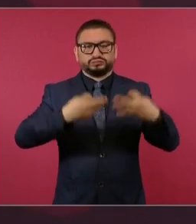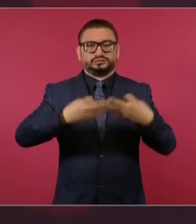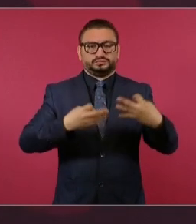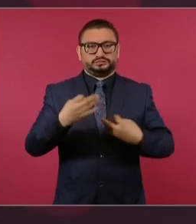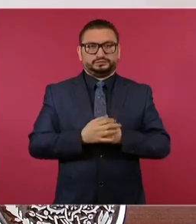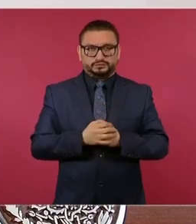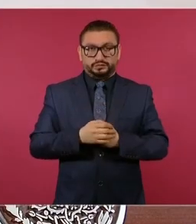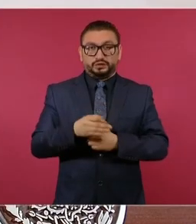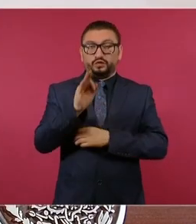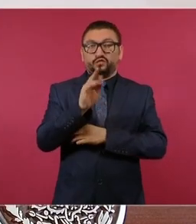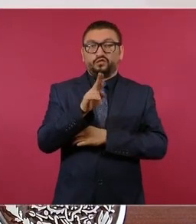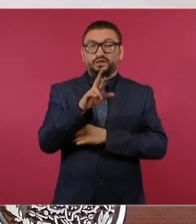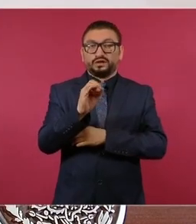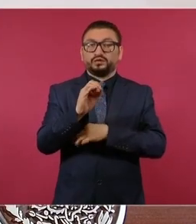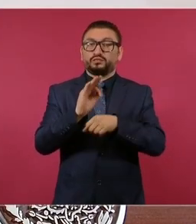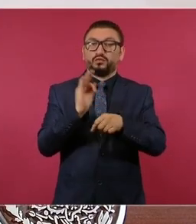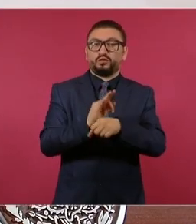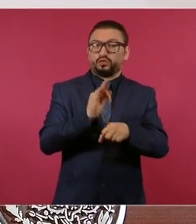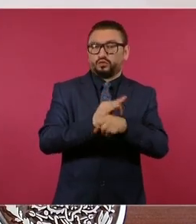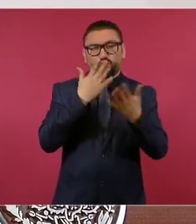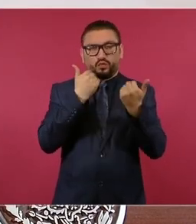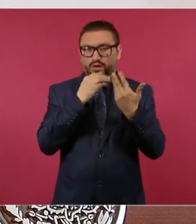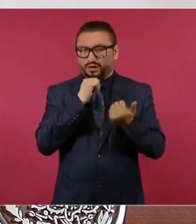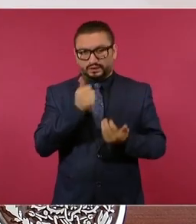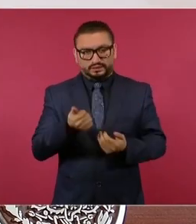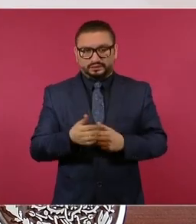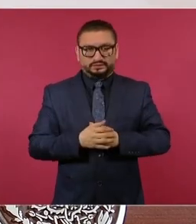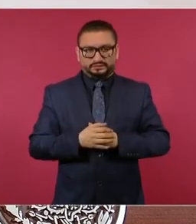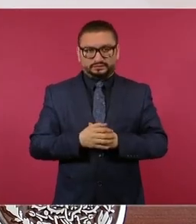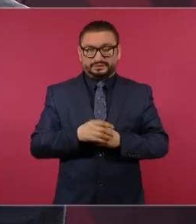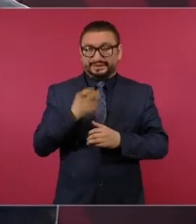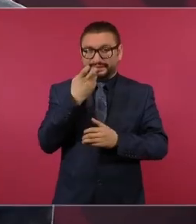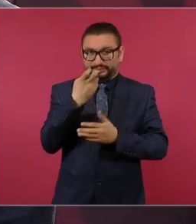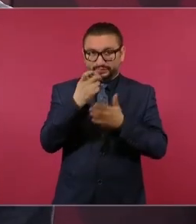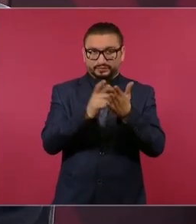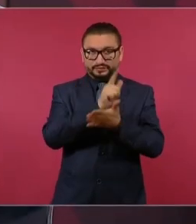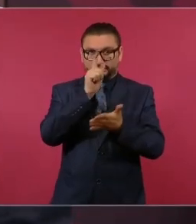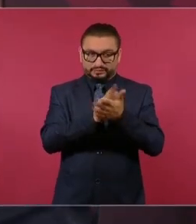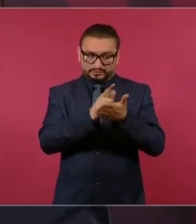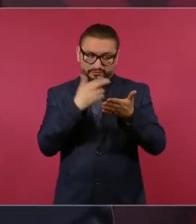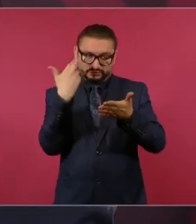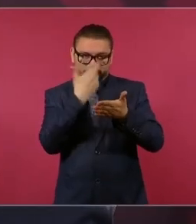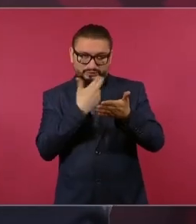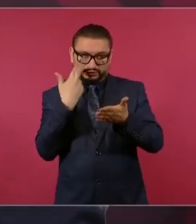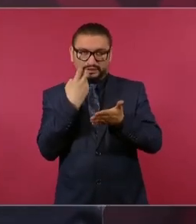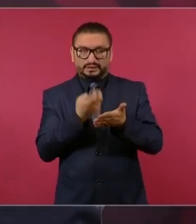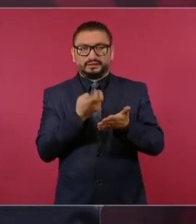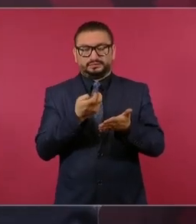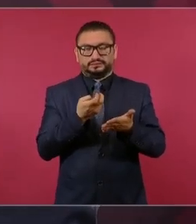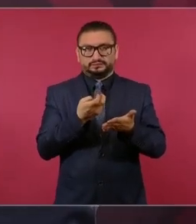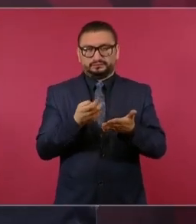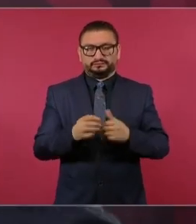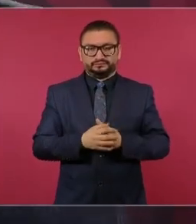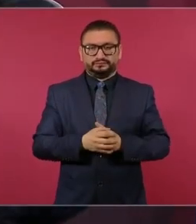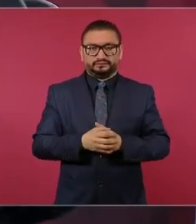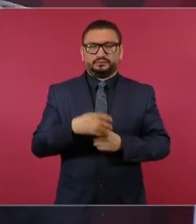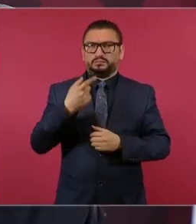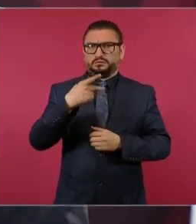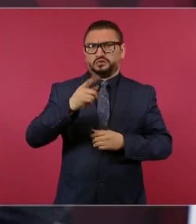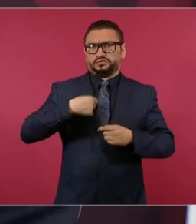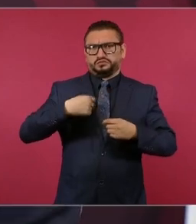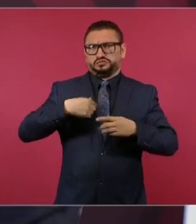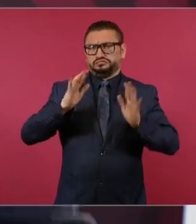que no haya fuero. Es una cuestión nada más de las leyes, de revisión a las leyes, pero yo